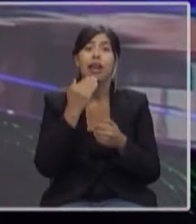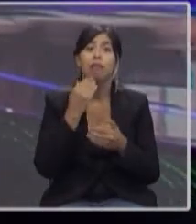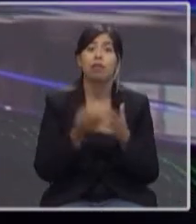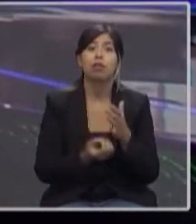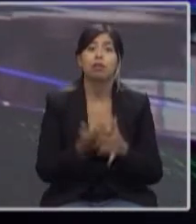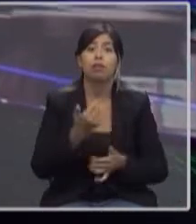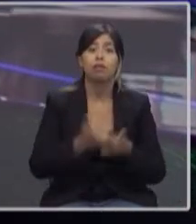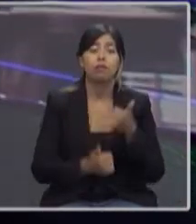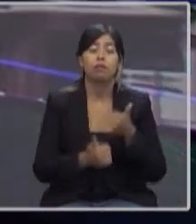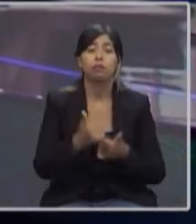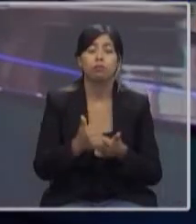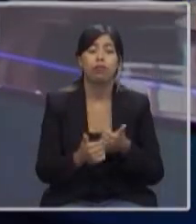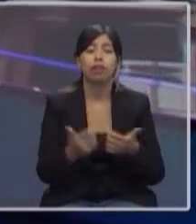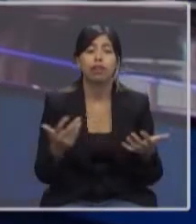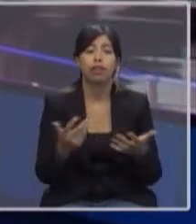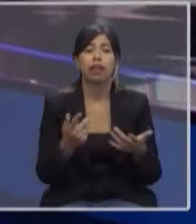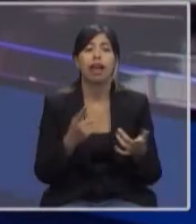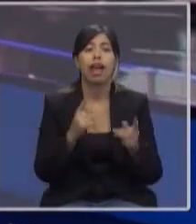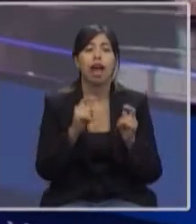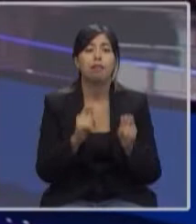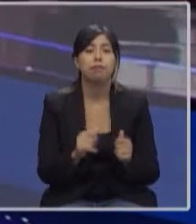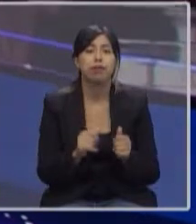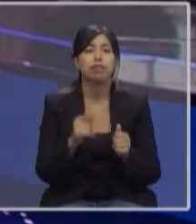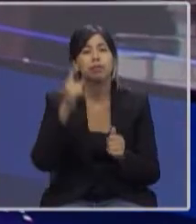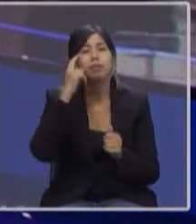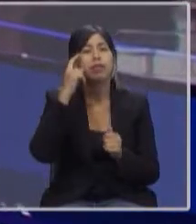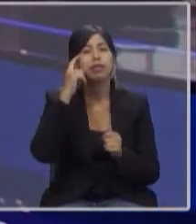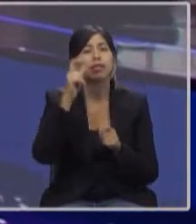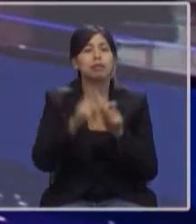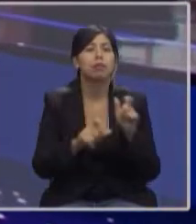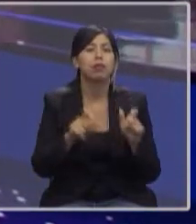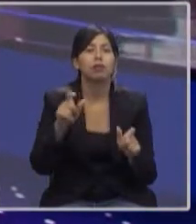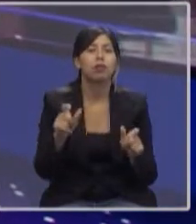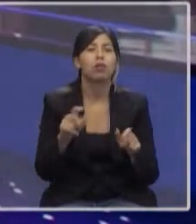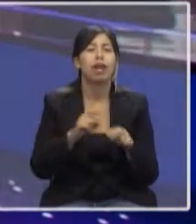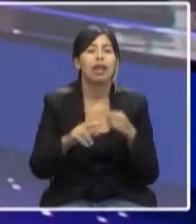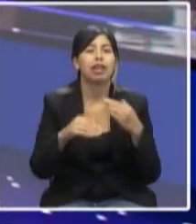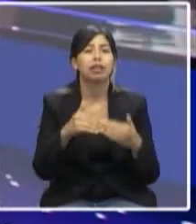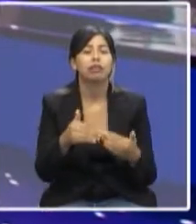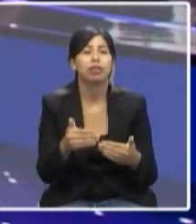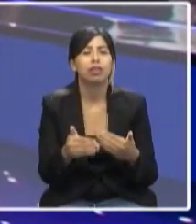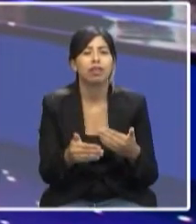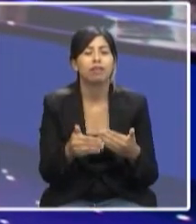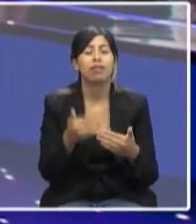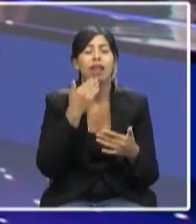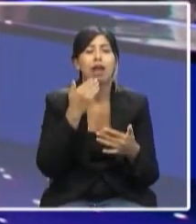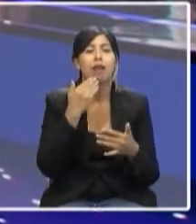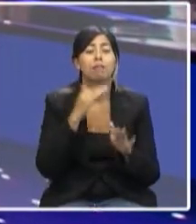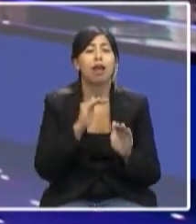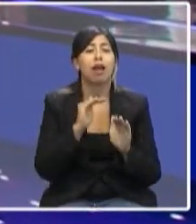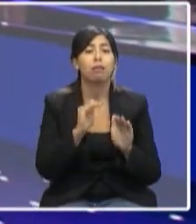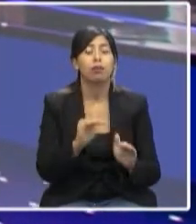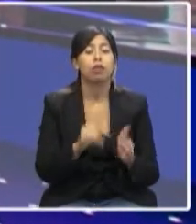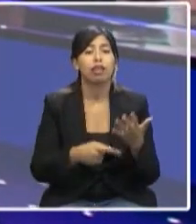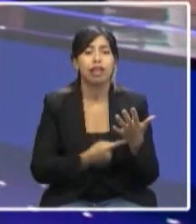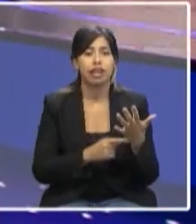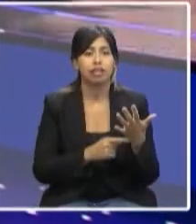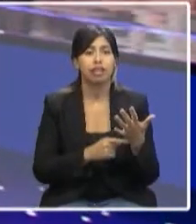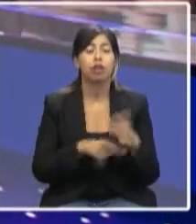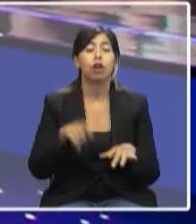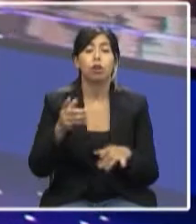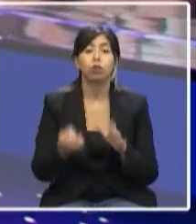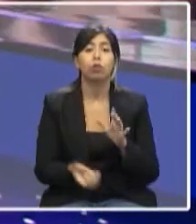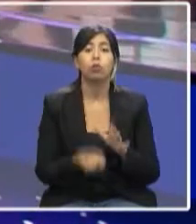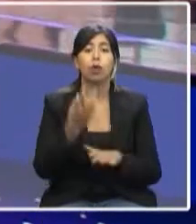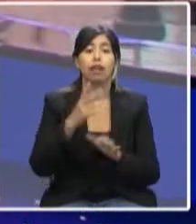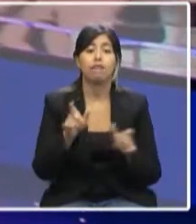capacidades ejecutadas por personas ejecutivas y operativas y soportes técnicos. Y tenemos nueva regulación en la cual yo,